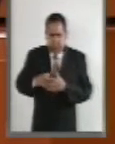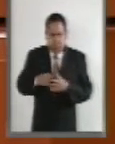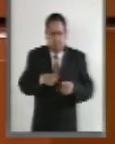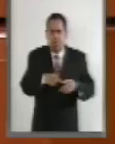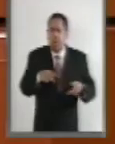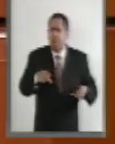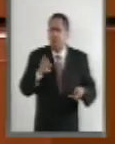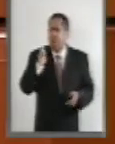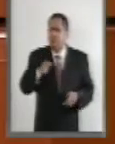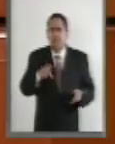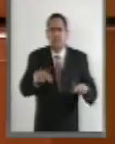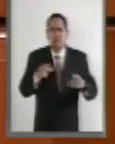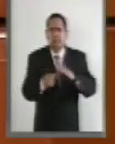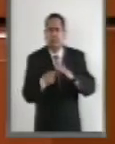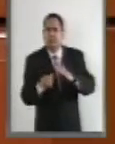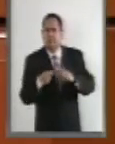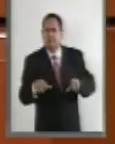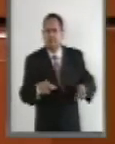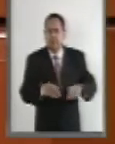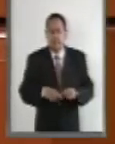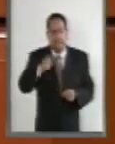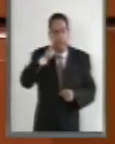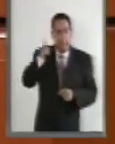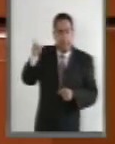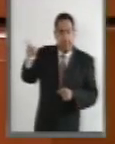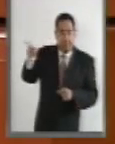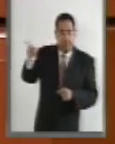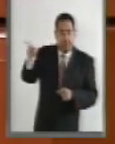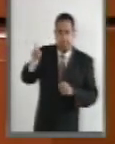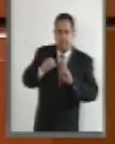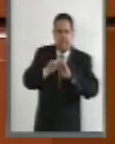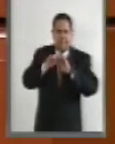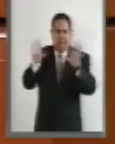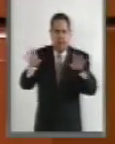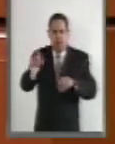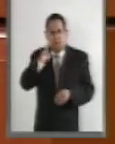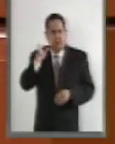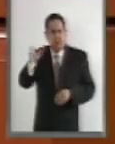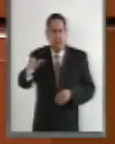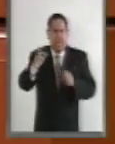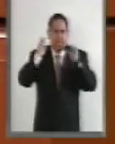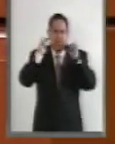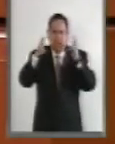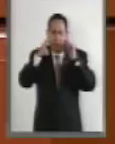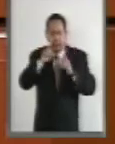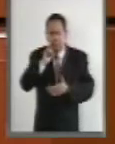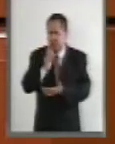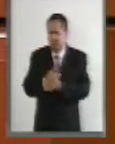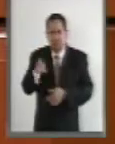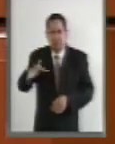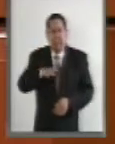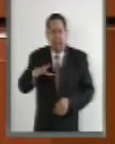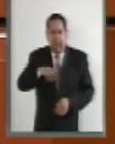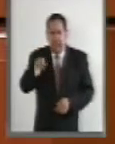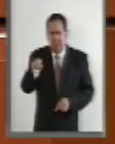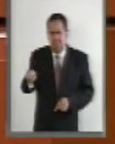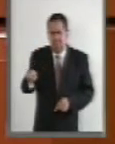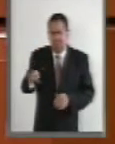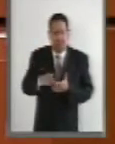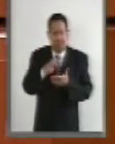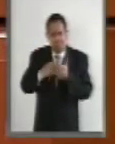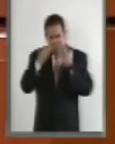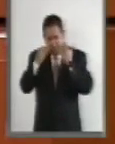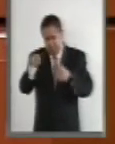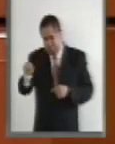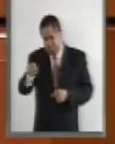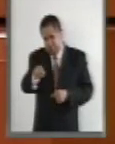ambulante. Miren, esta es una imagen que cualquiera que vaya a cualquier ciudad de Chiapas va a ver de manera recurrente.